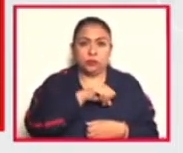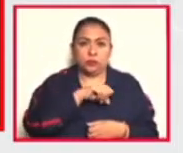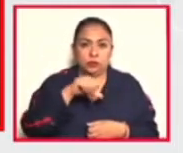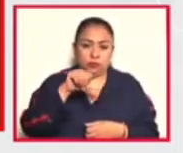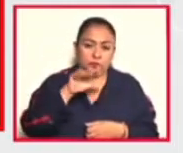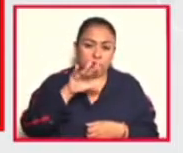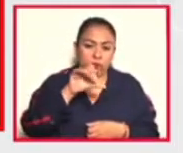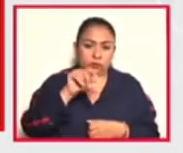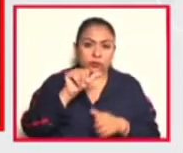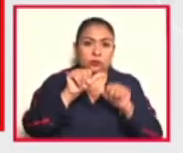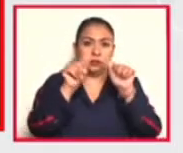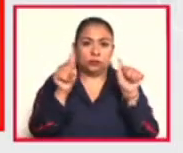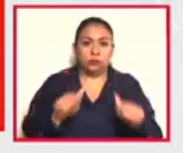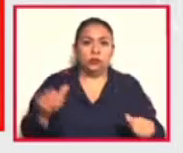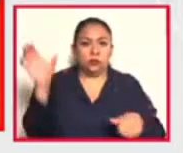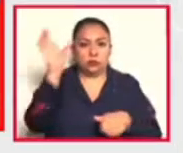Cinematográficas.